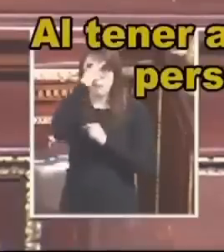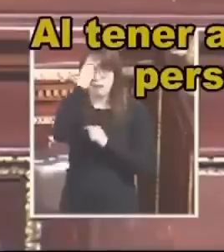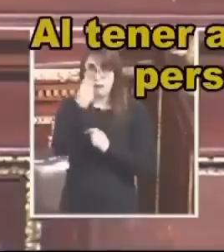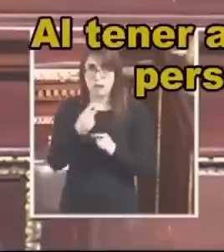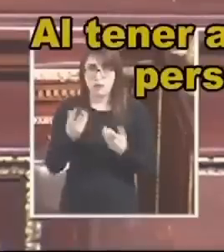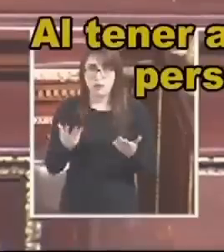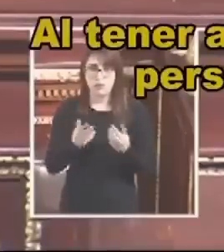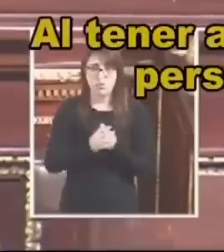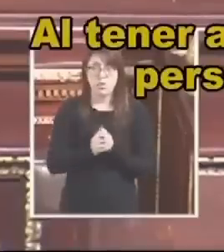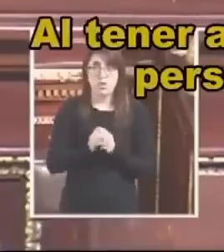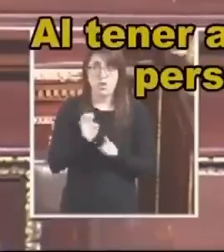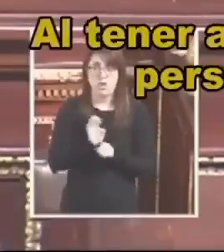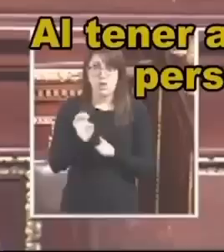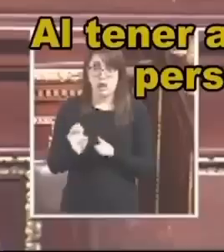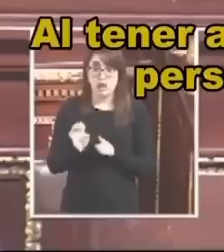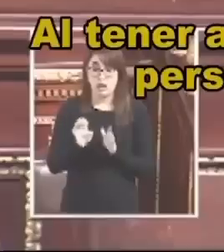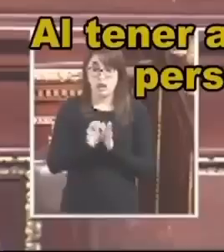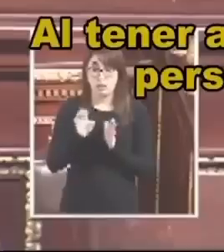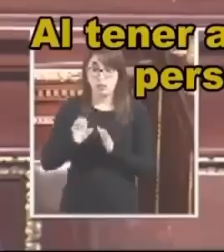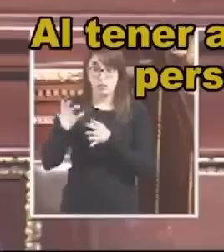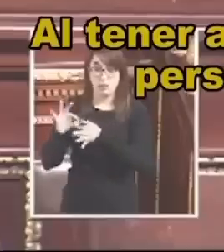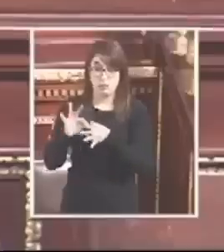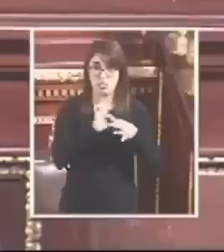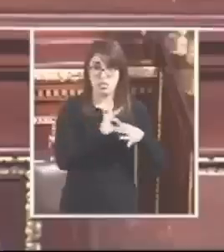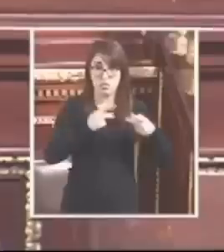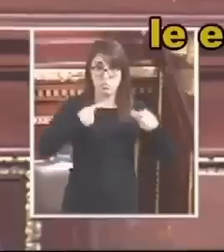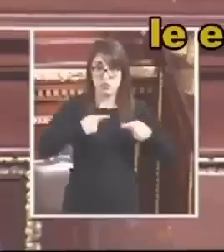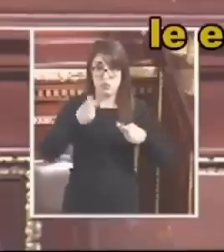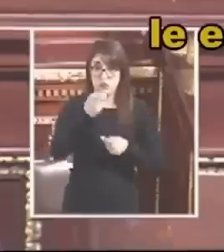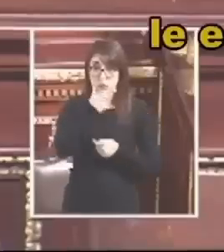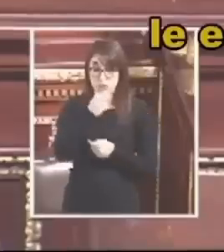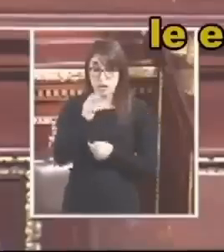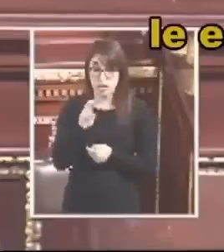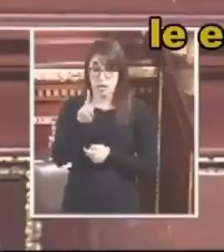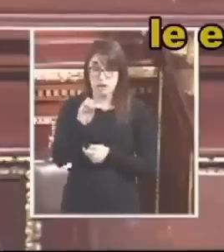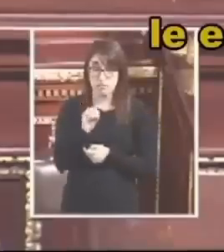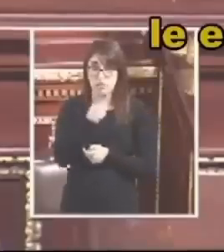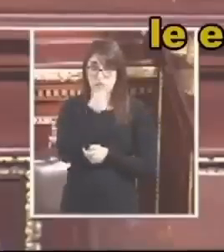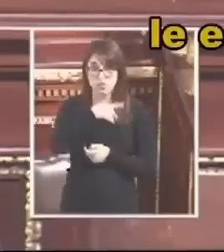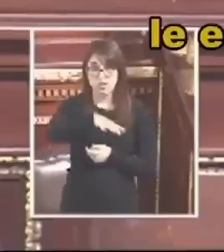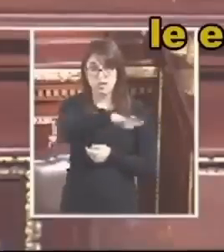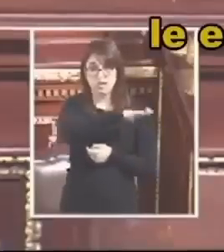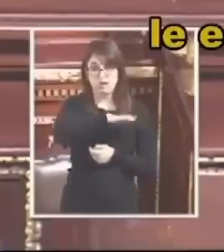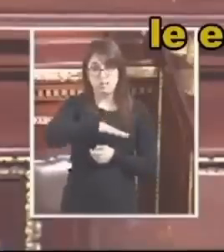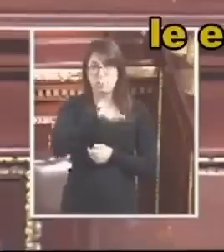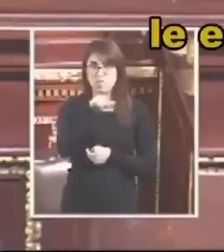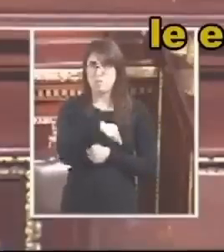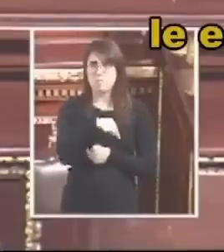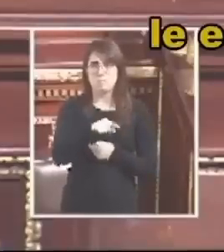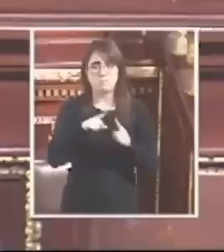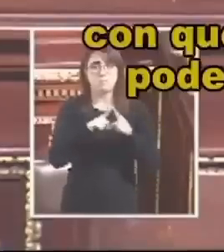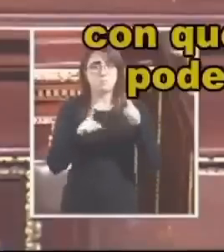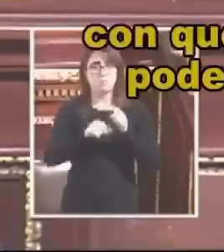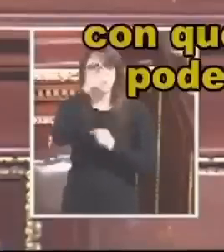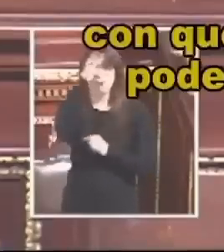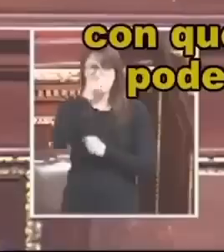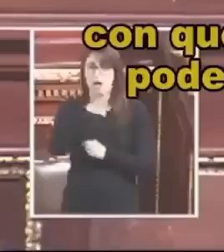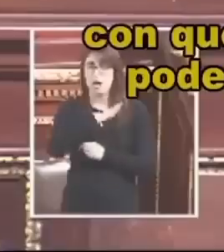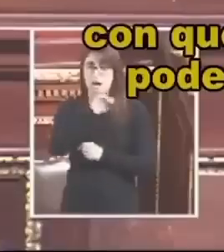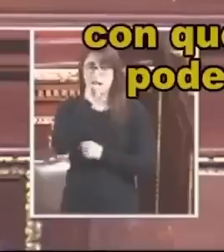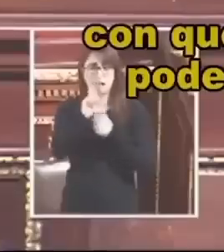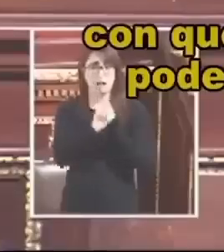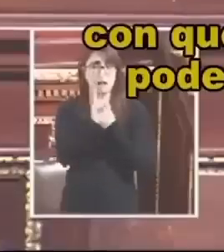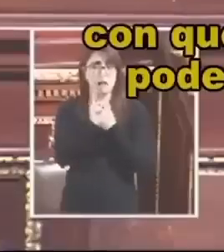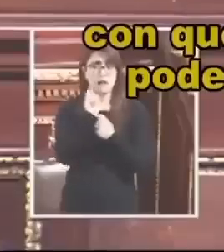mexico a una persona como el señor evo morales le estamos diciendo al mundo que aquí no tenemos problema con que un